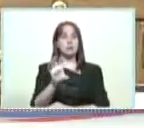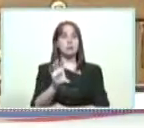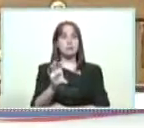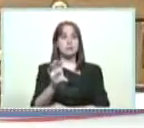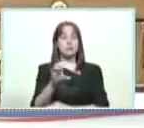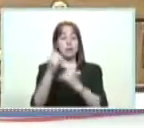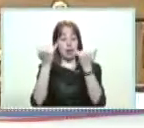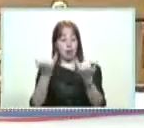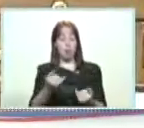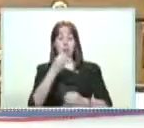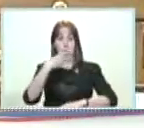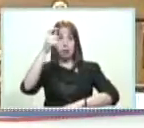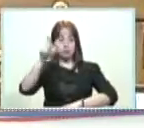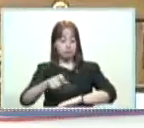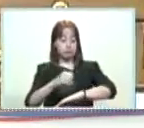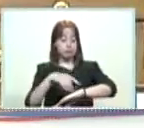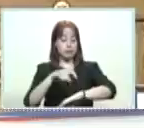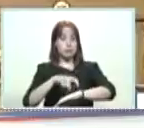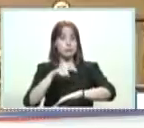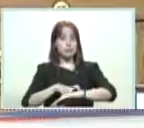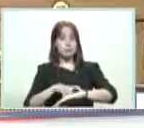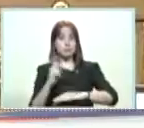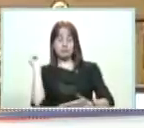a buena hora ha llegado la Asamblea Constituyente.